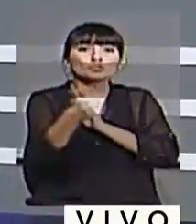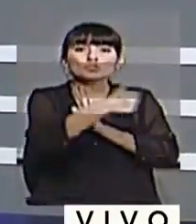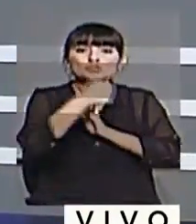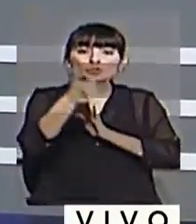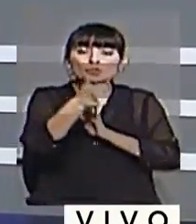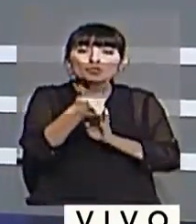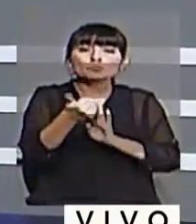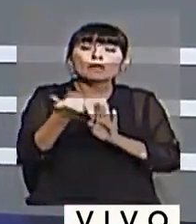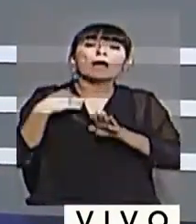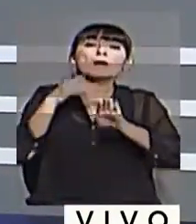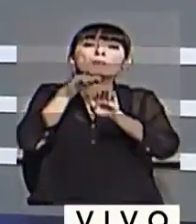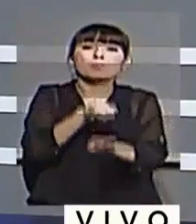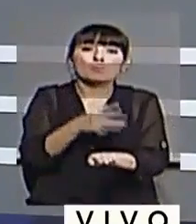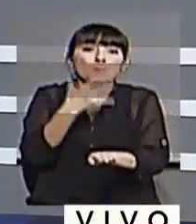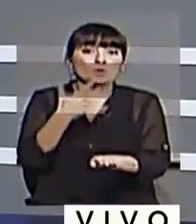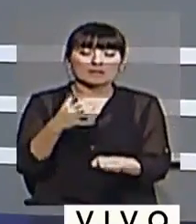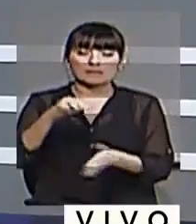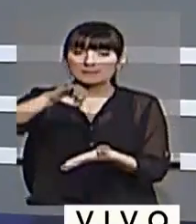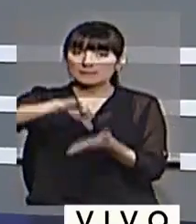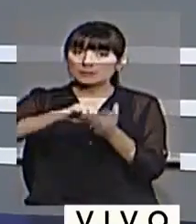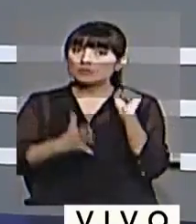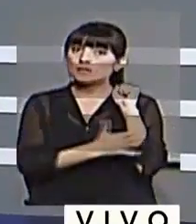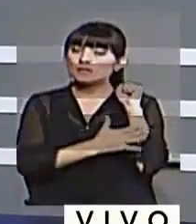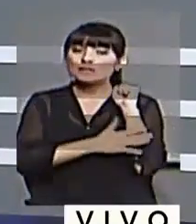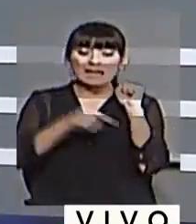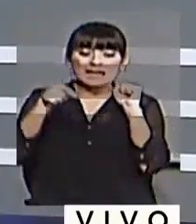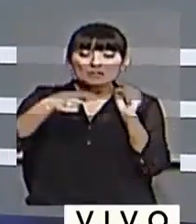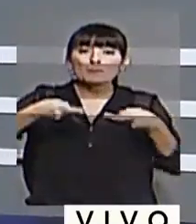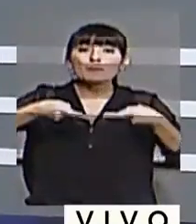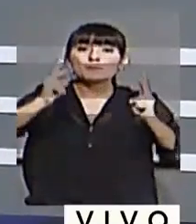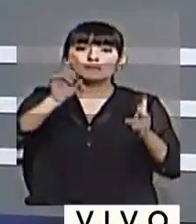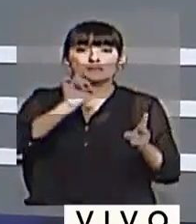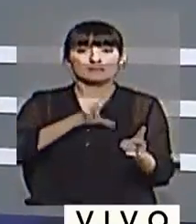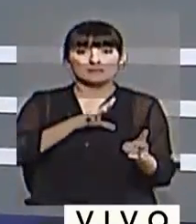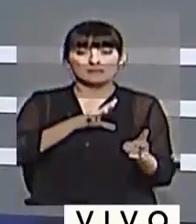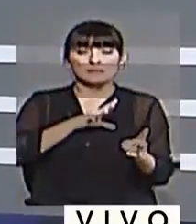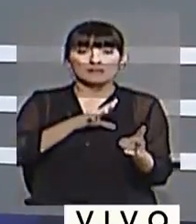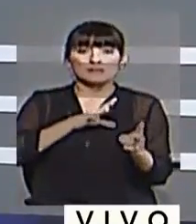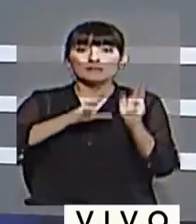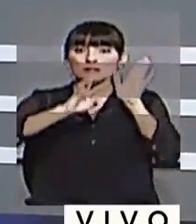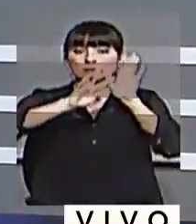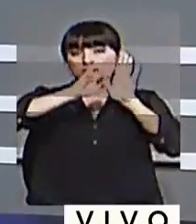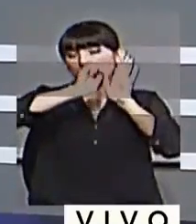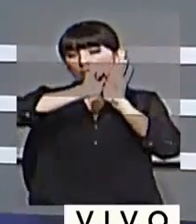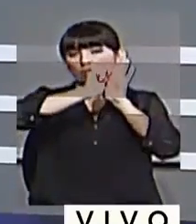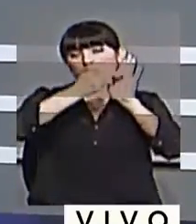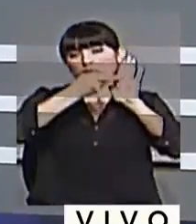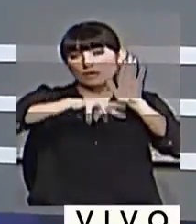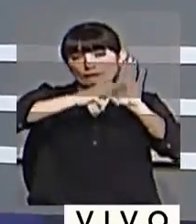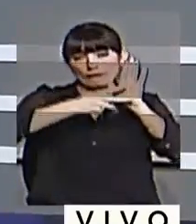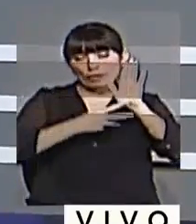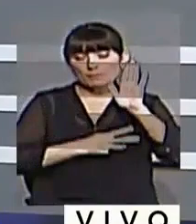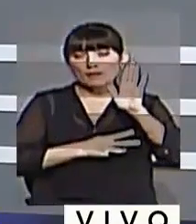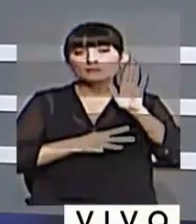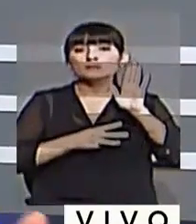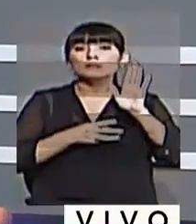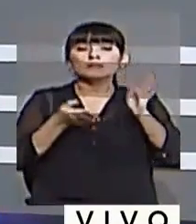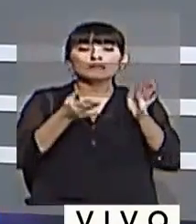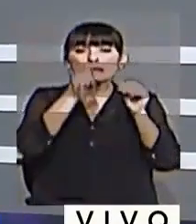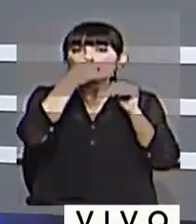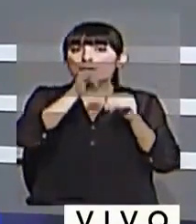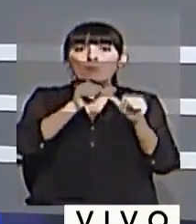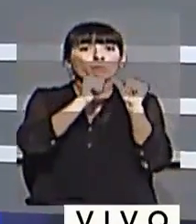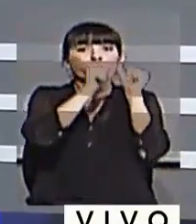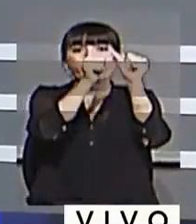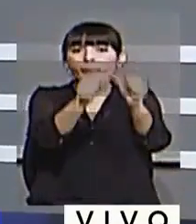¿Por qué? Porque la centroizquierda es lo que le permite a Chile reformas y sostenerlas en el tiempo para resolver los problemas